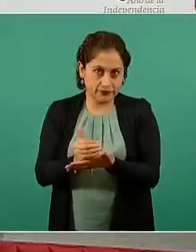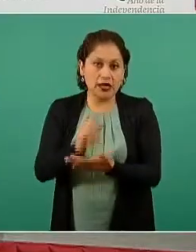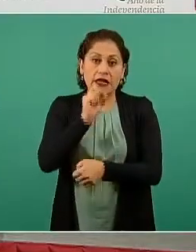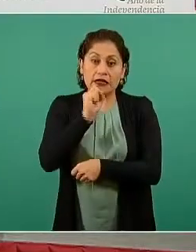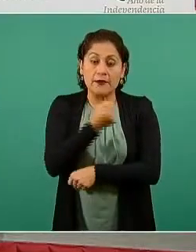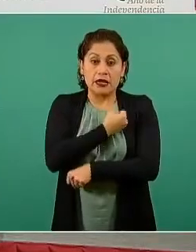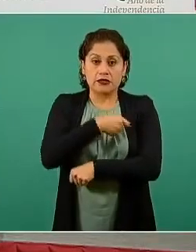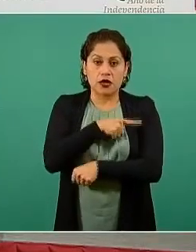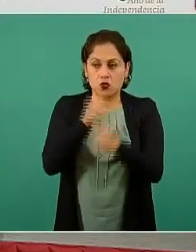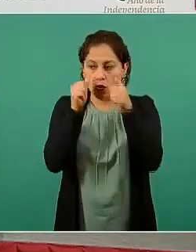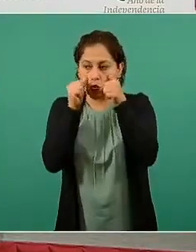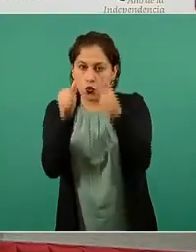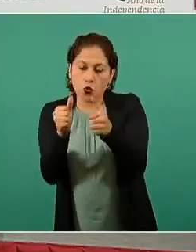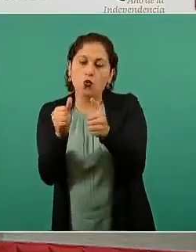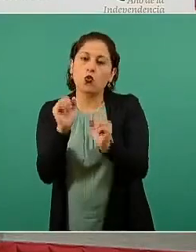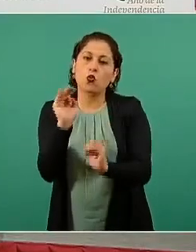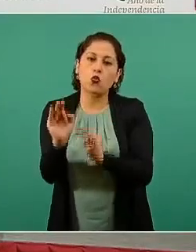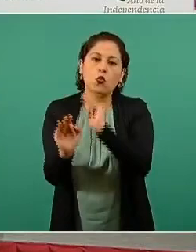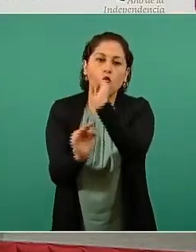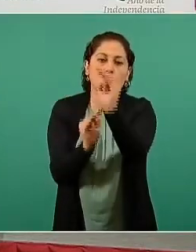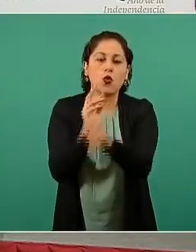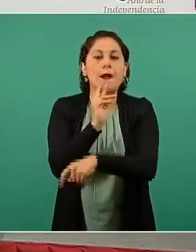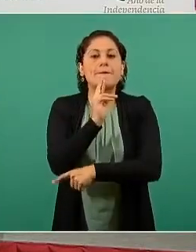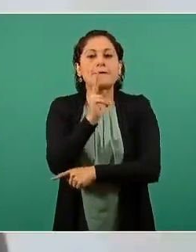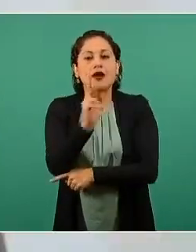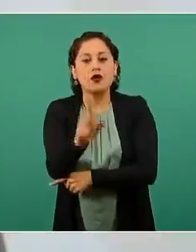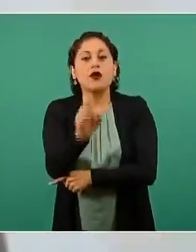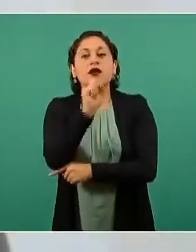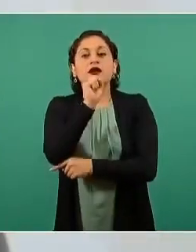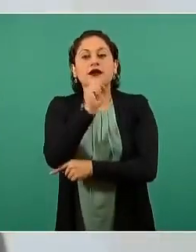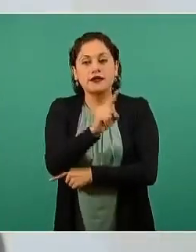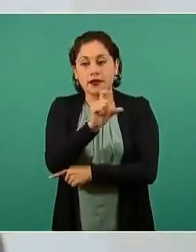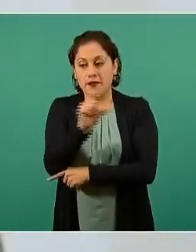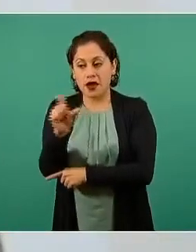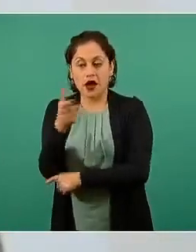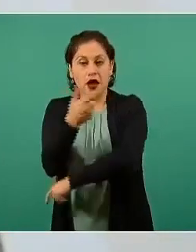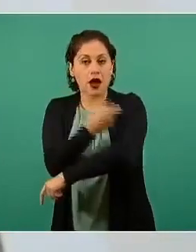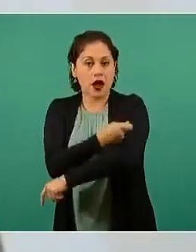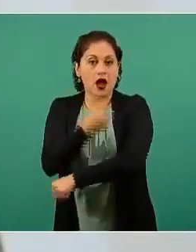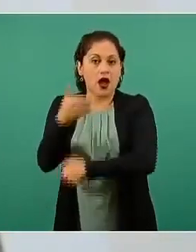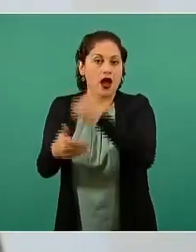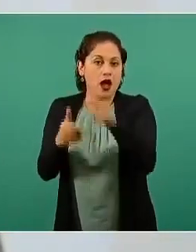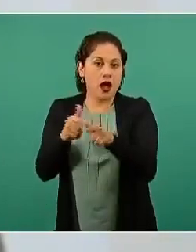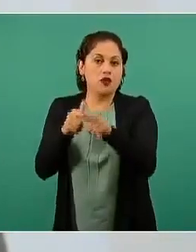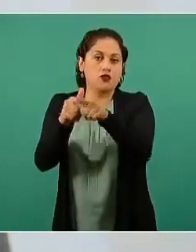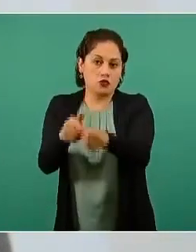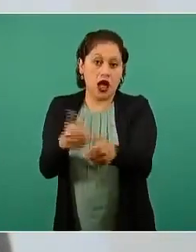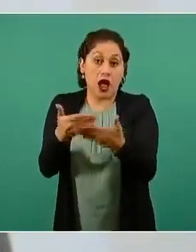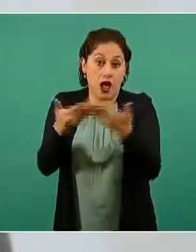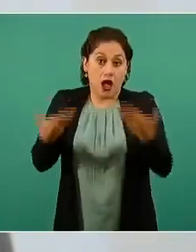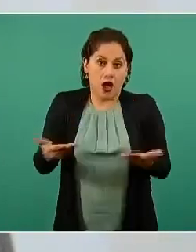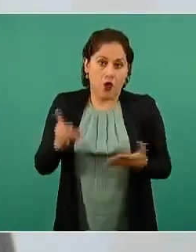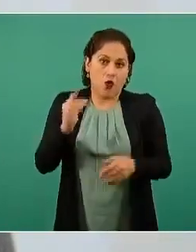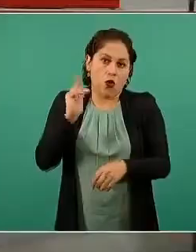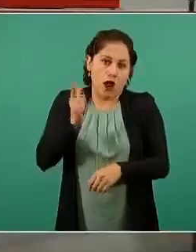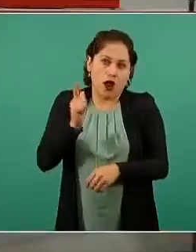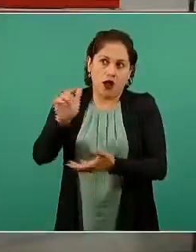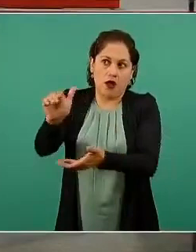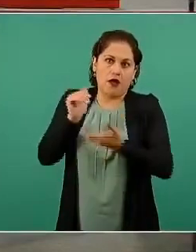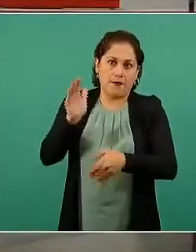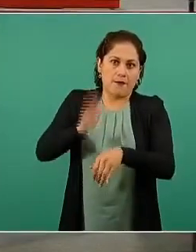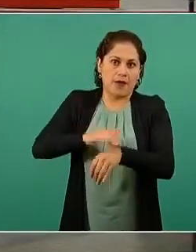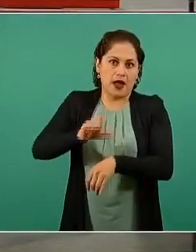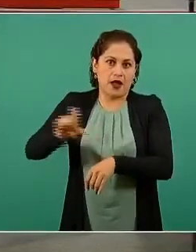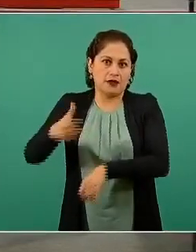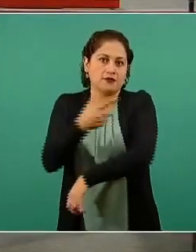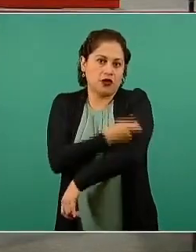de salud y poder escalar la vacunación con esta oportunidad de recibir más vacunas, para que nosotros, a